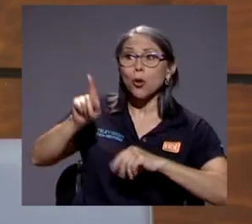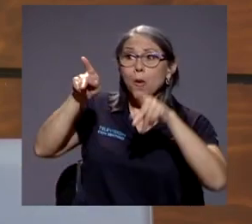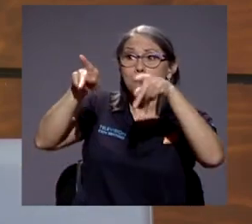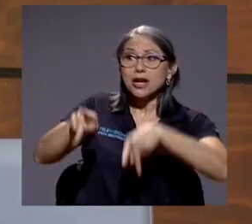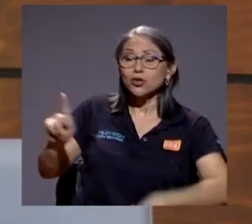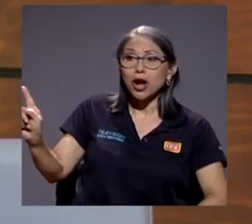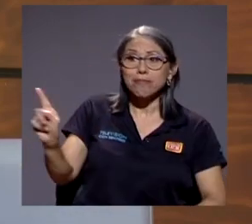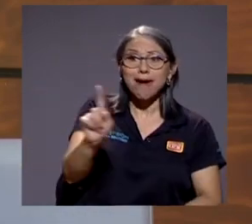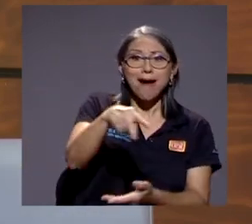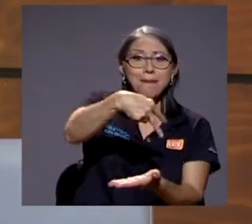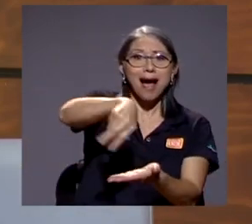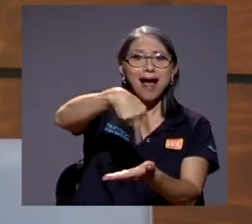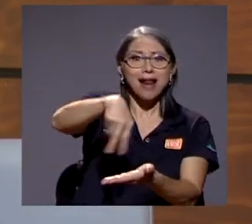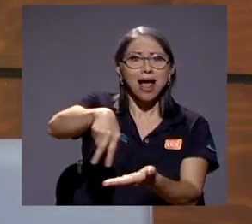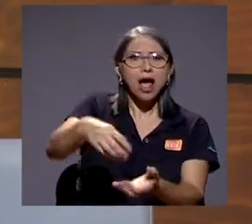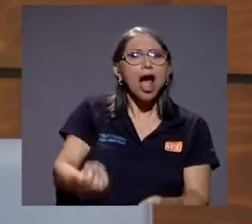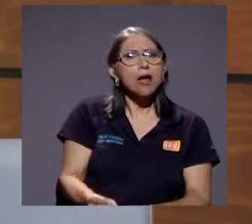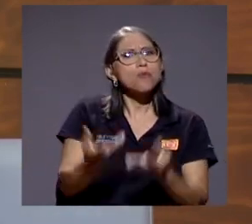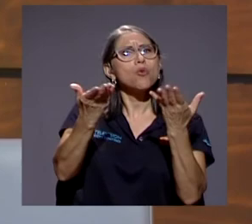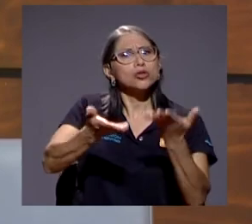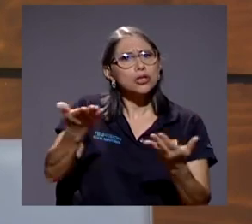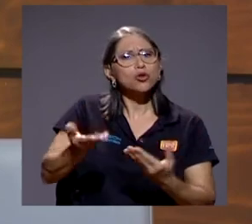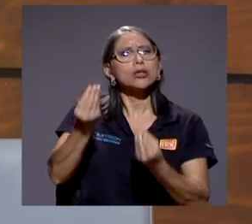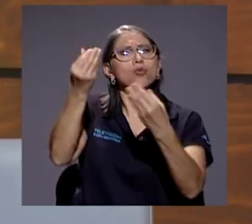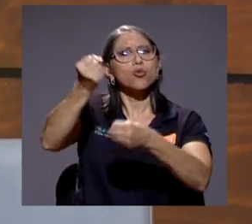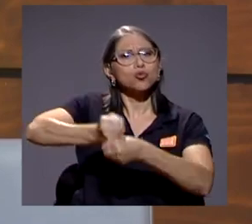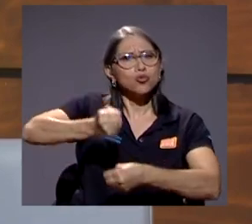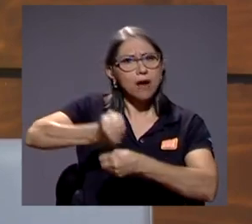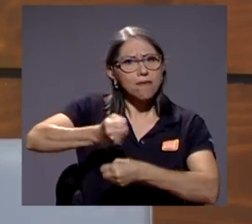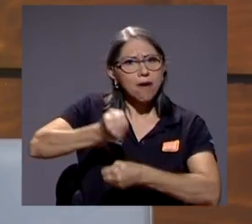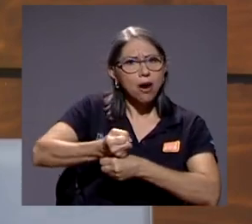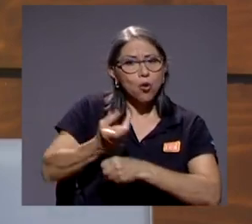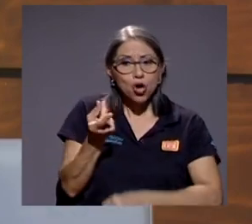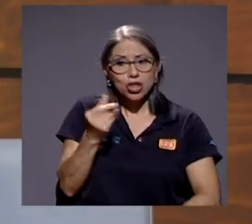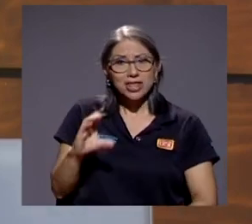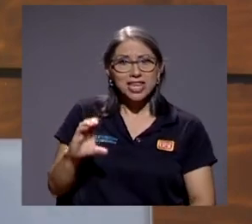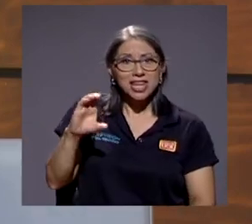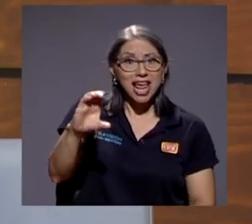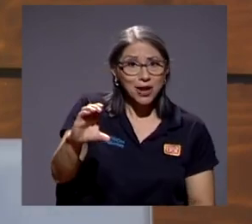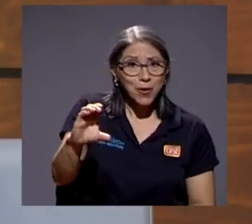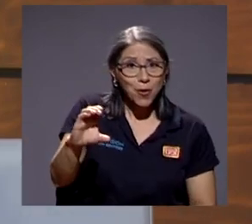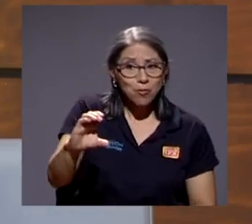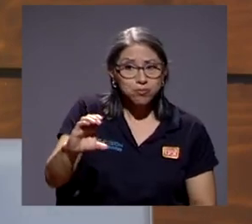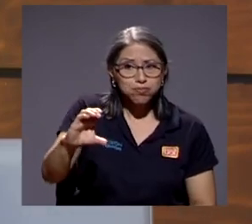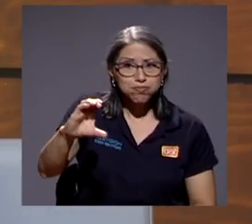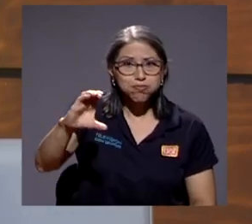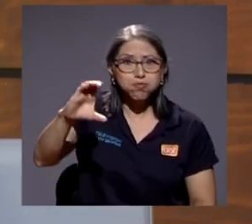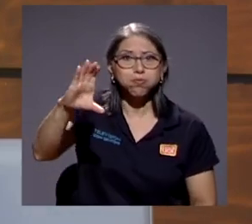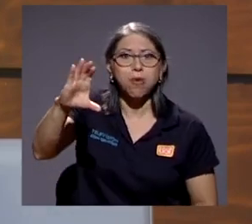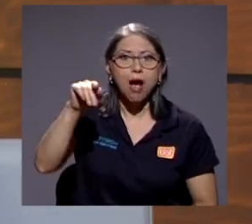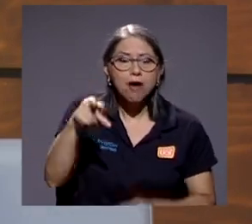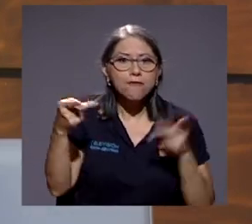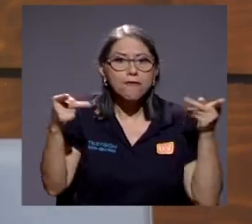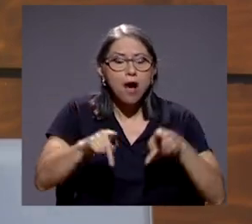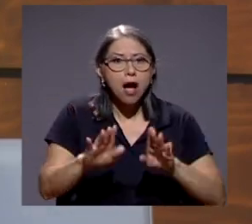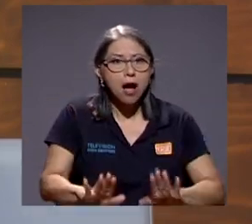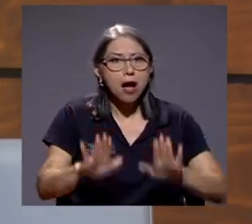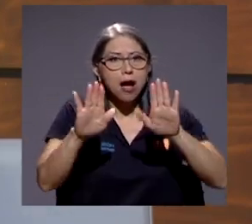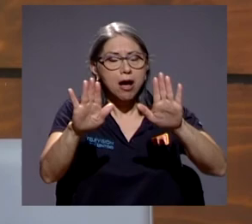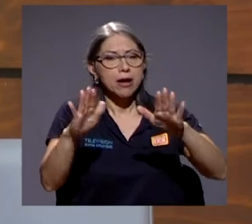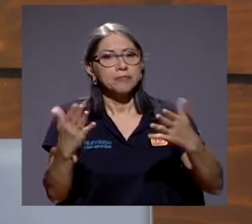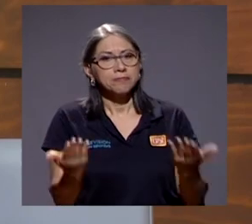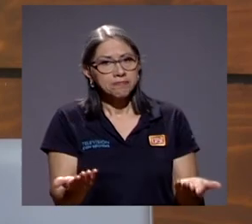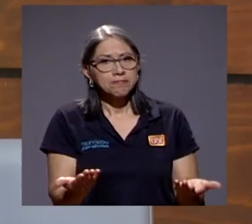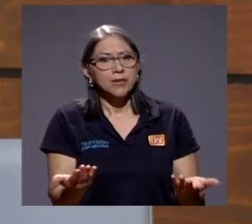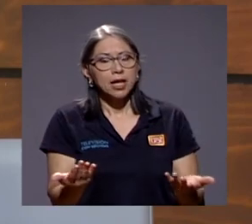reinvertir ese dinero que ponemos en cultura y multiplicarlo es un efecto maravilloso y de hecho